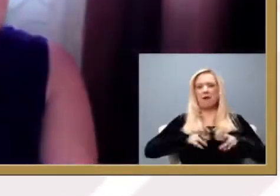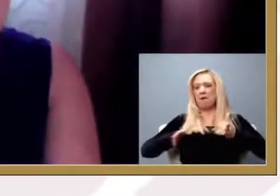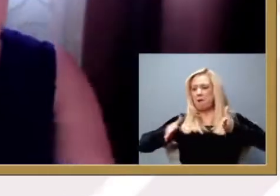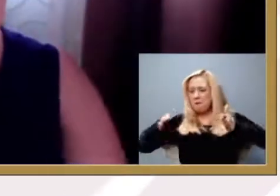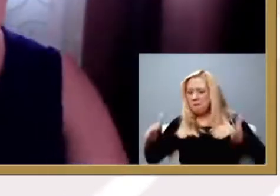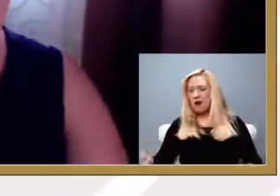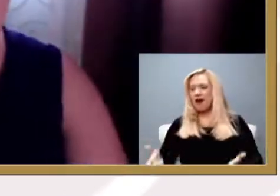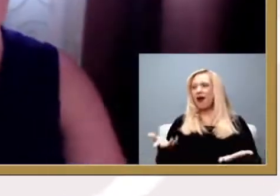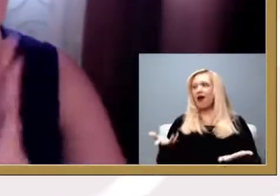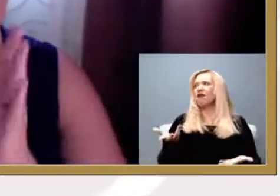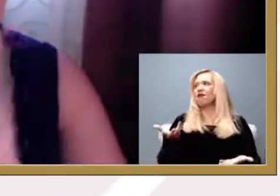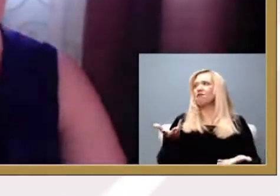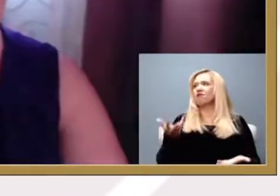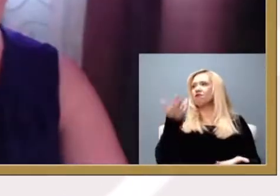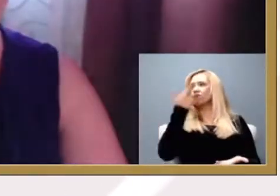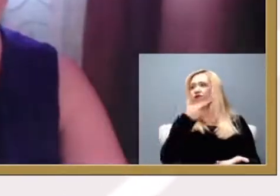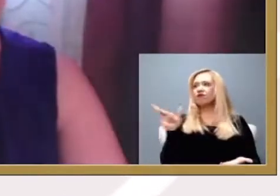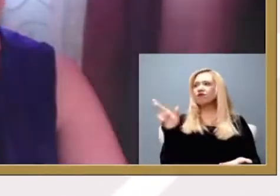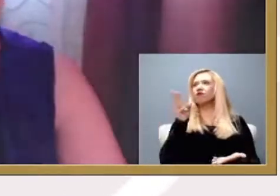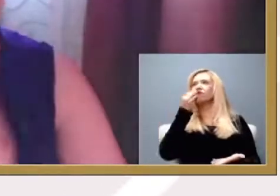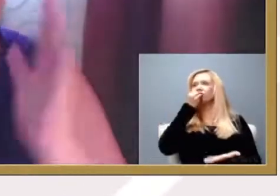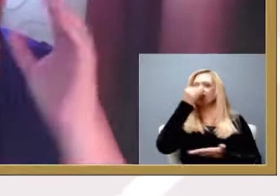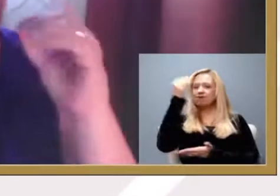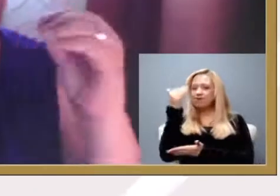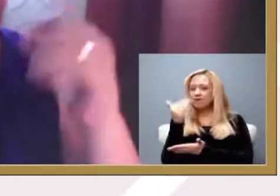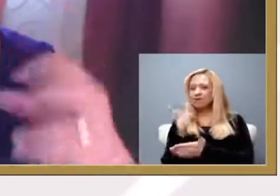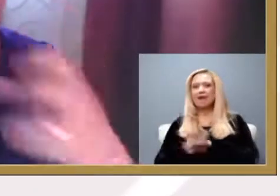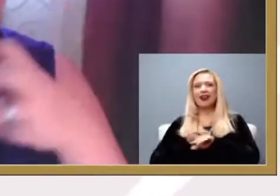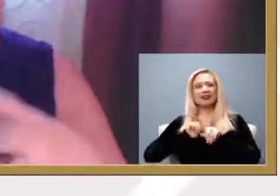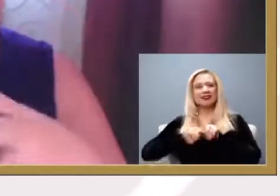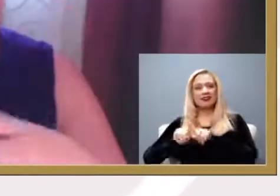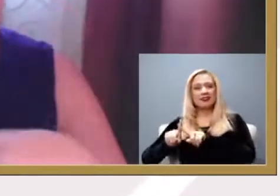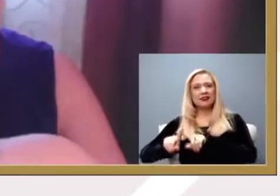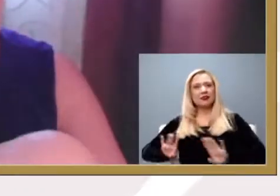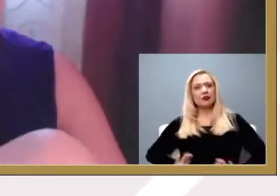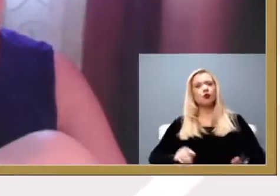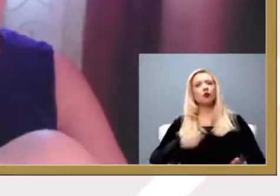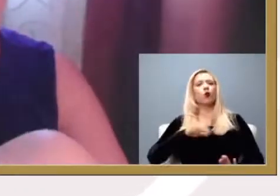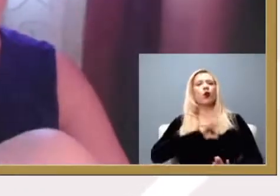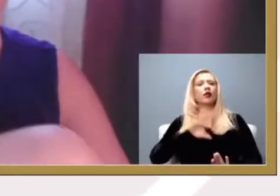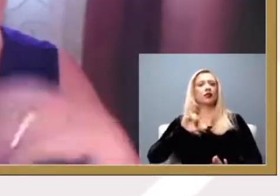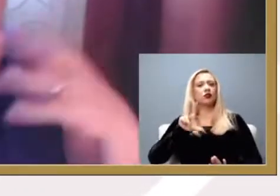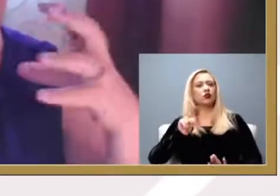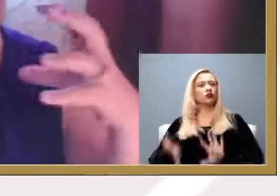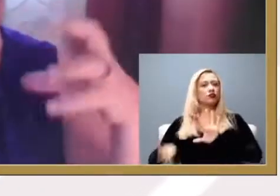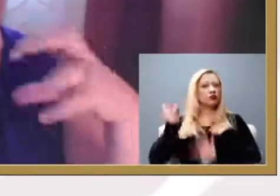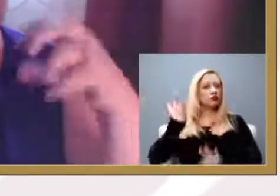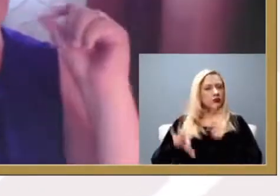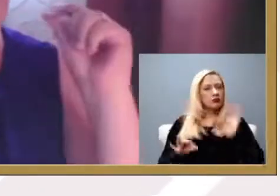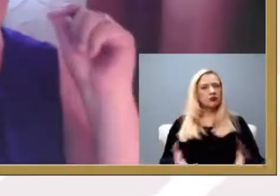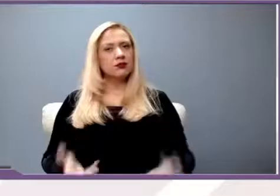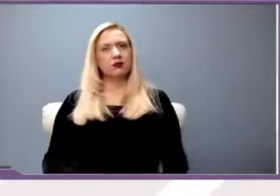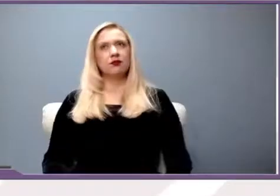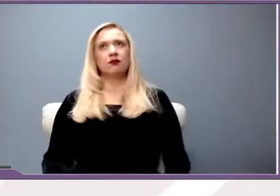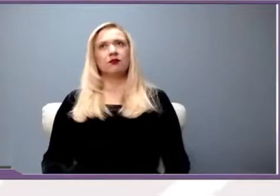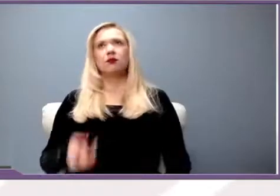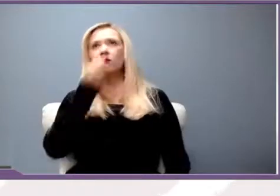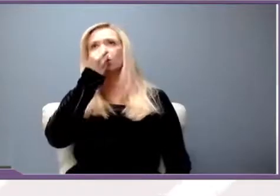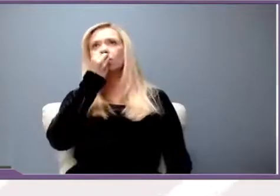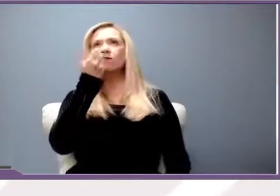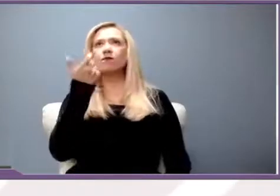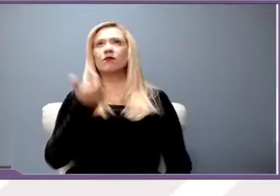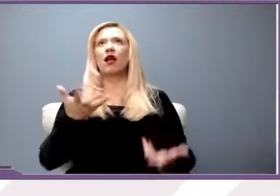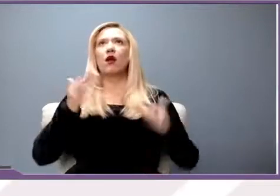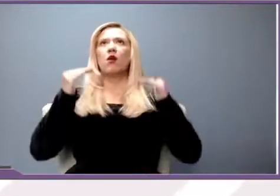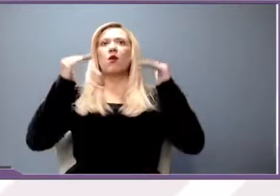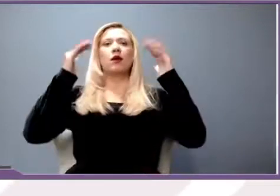necesidades que pueden ser incluso de nuestra propia vida, o sea, estamos hablando de nuestra propia existencia. Entonces, ahí yo quisiera recordar lo que nos dice Charlotte